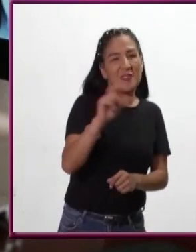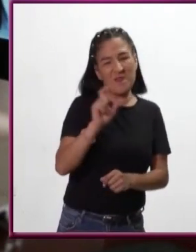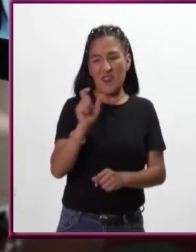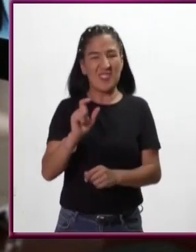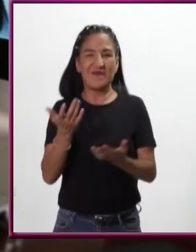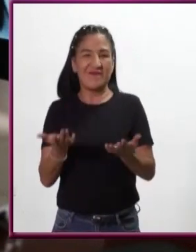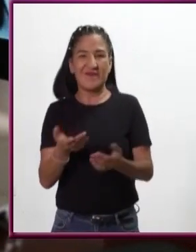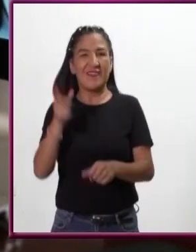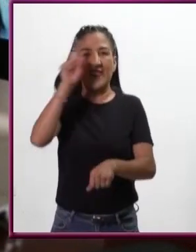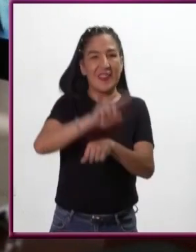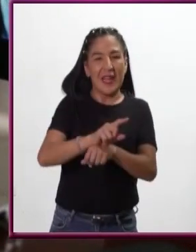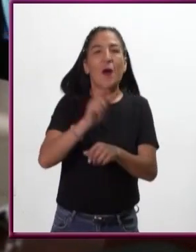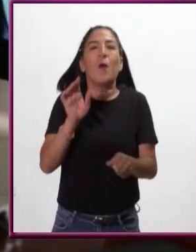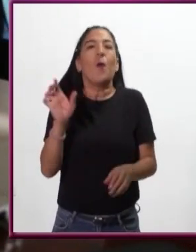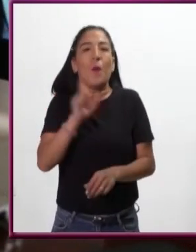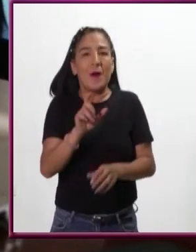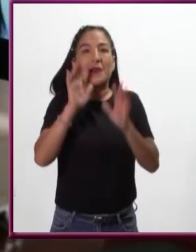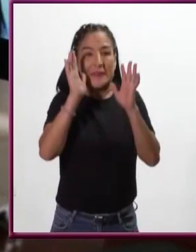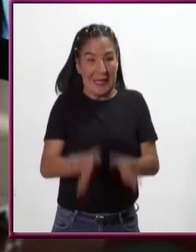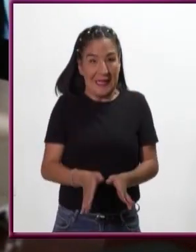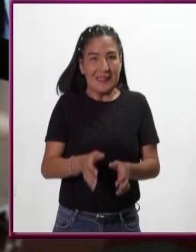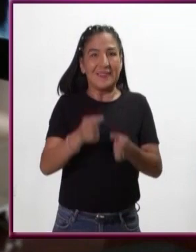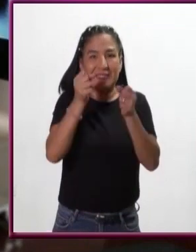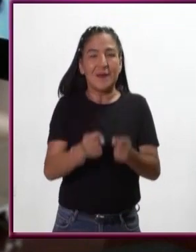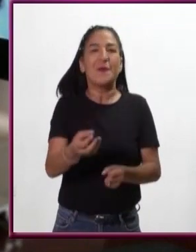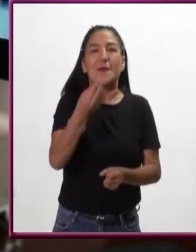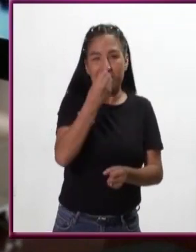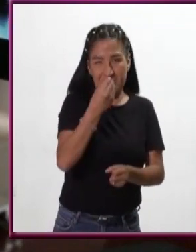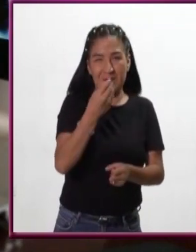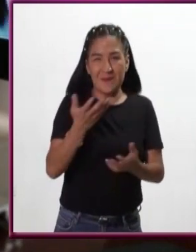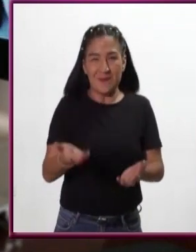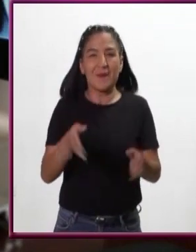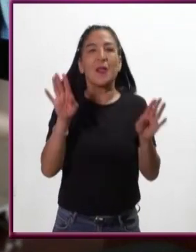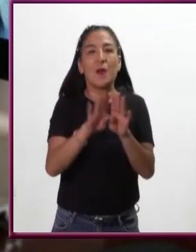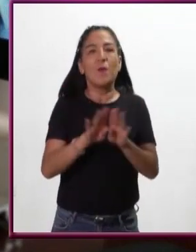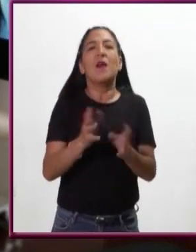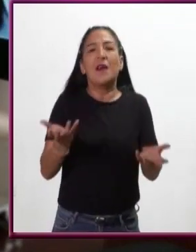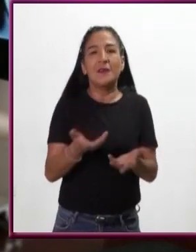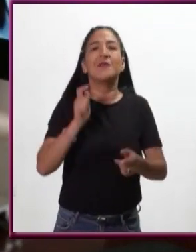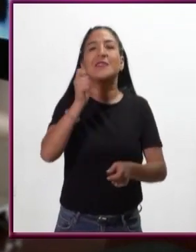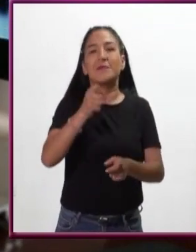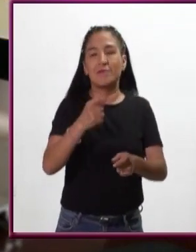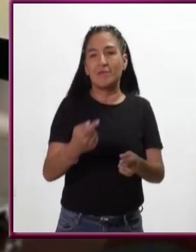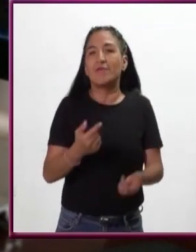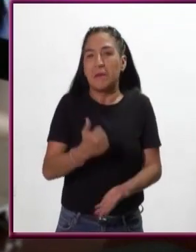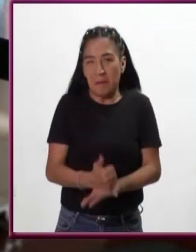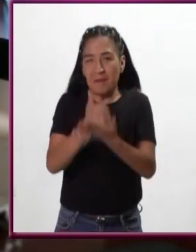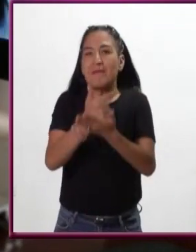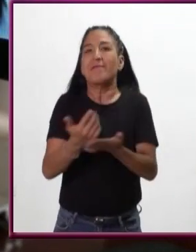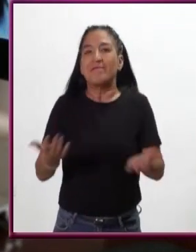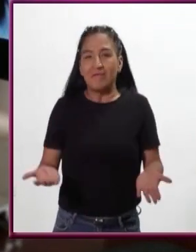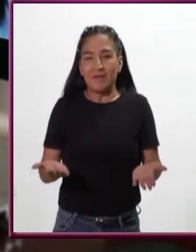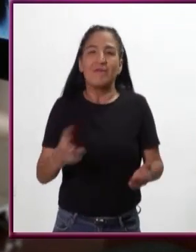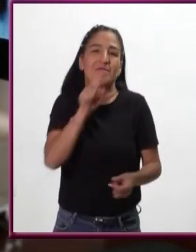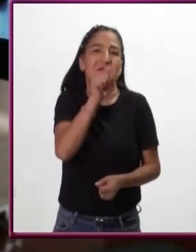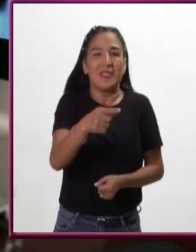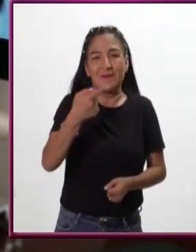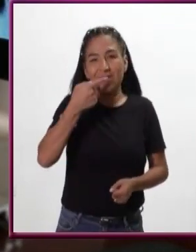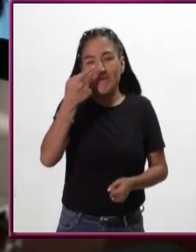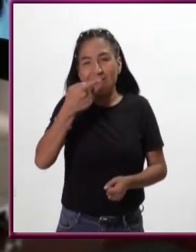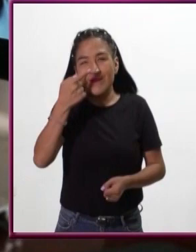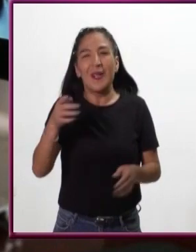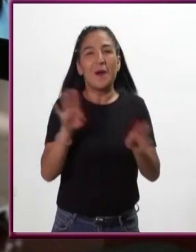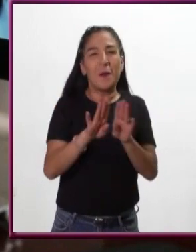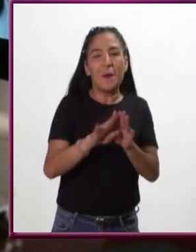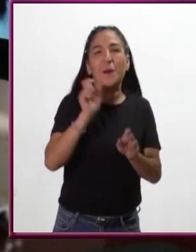de comerlo, ¿no? O sea, en qué punto es como la línea y esto lo hacen pues obviamente con ayuda del